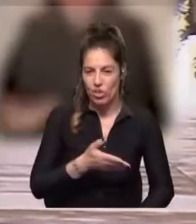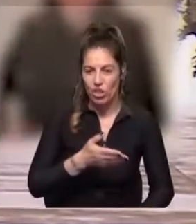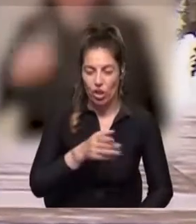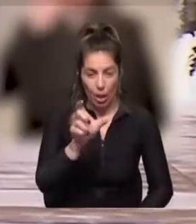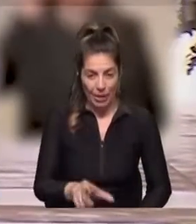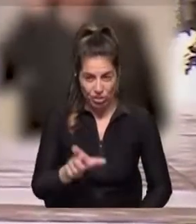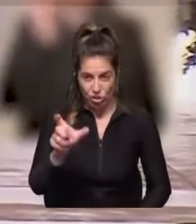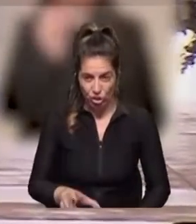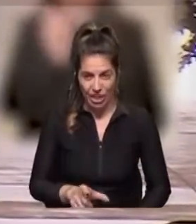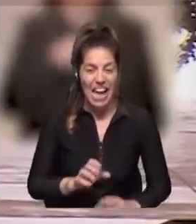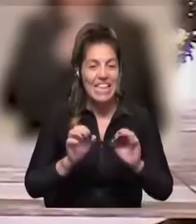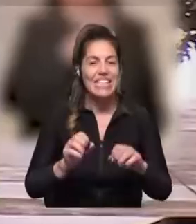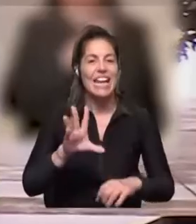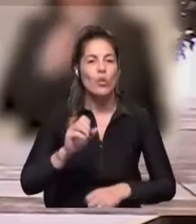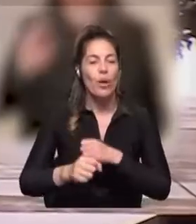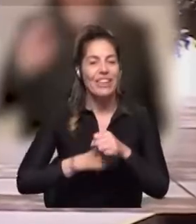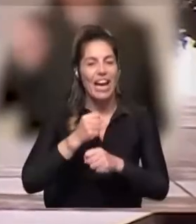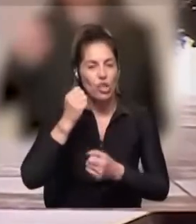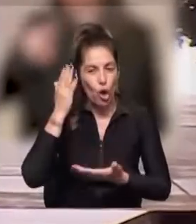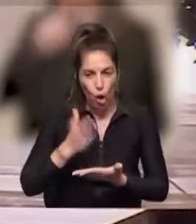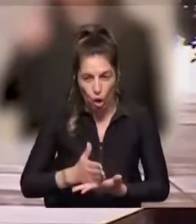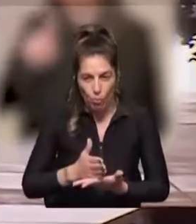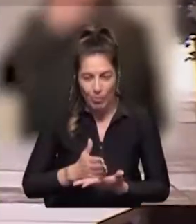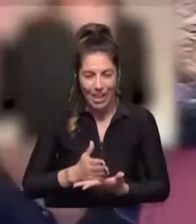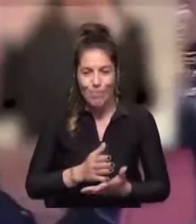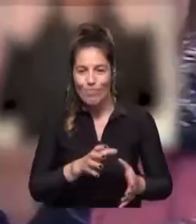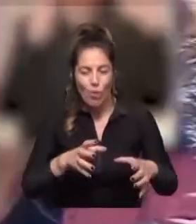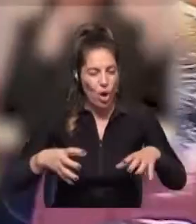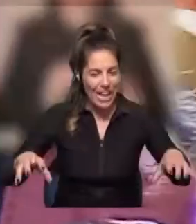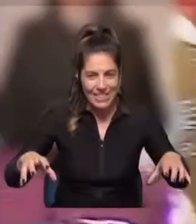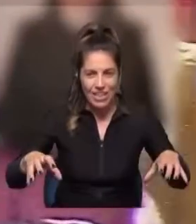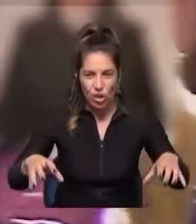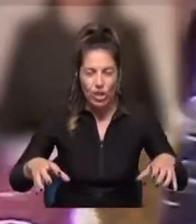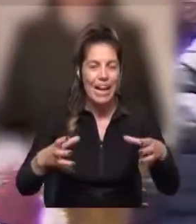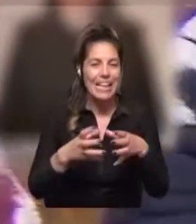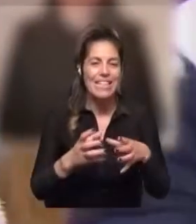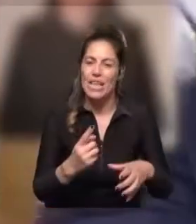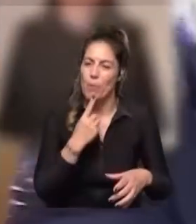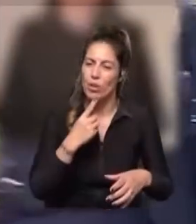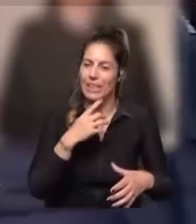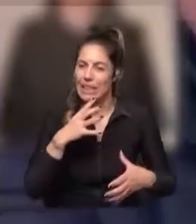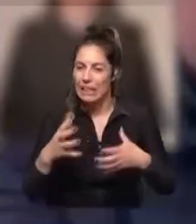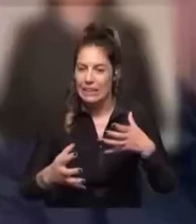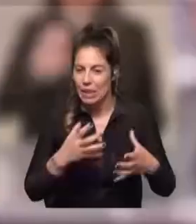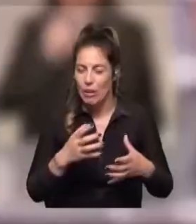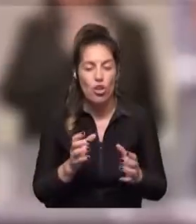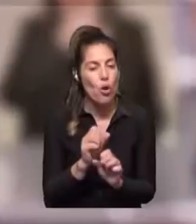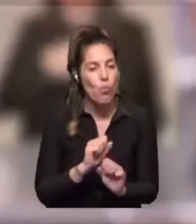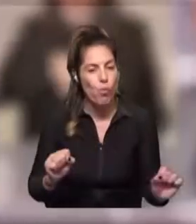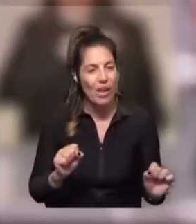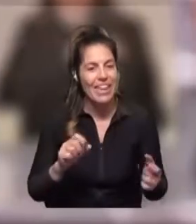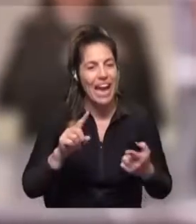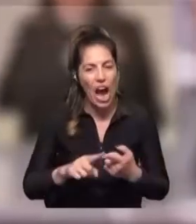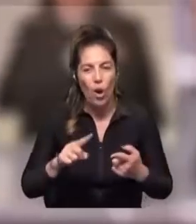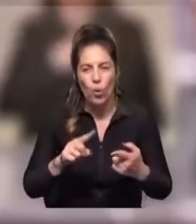chile llega a los 50 años del golpe sumido en una gran polarización y con una clase política muy crispada que no es capaz de llegar a